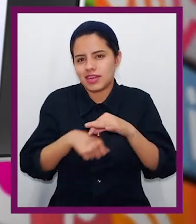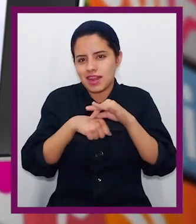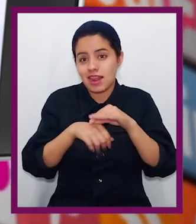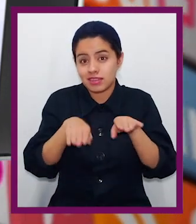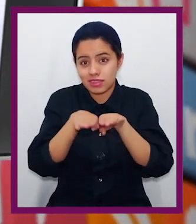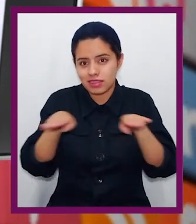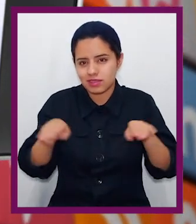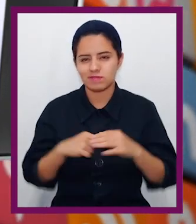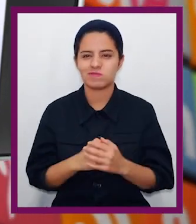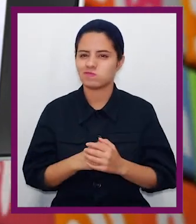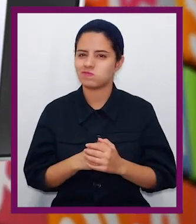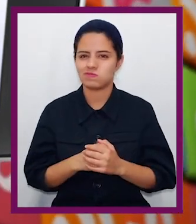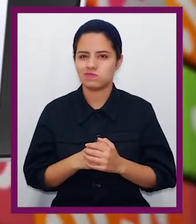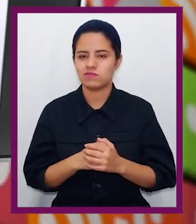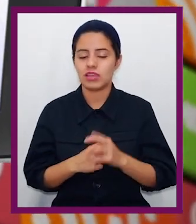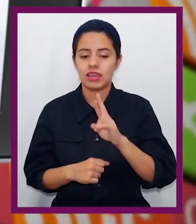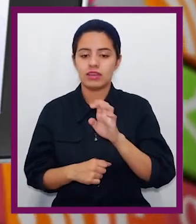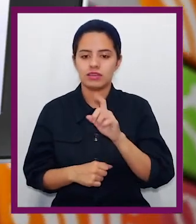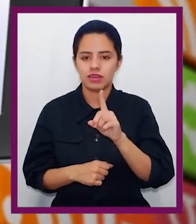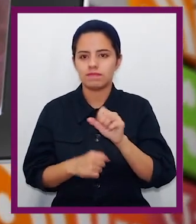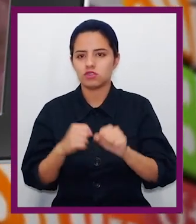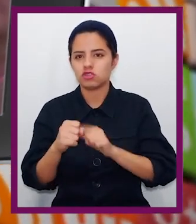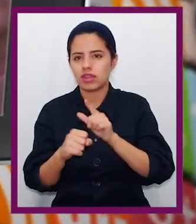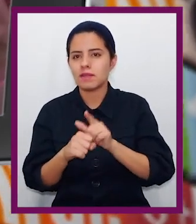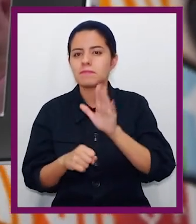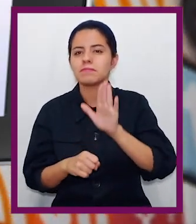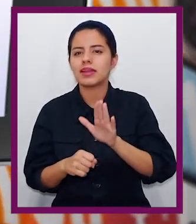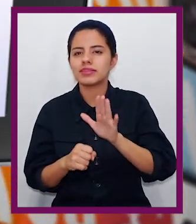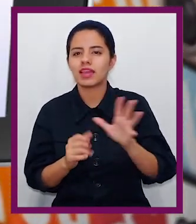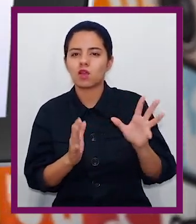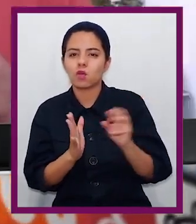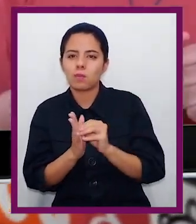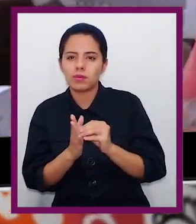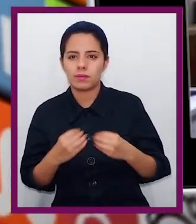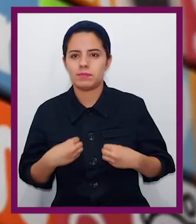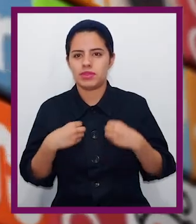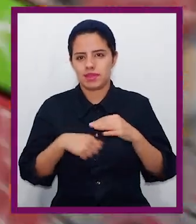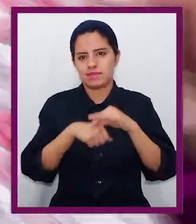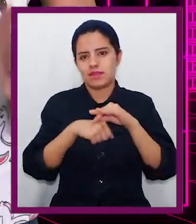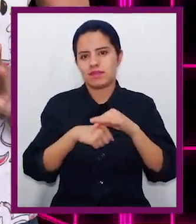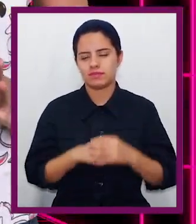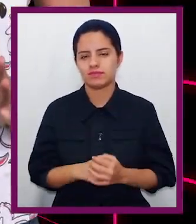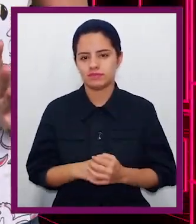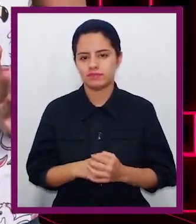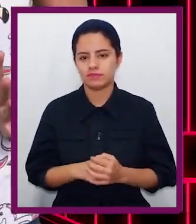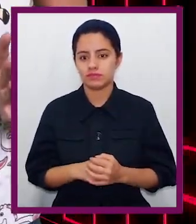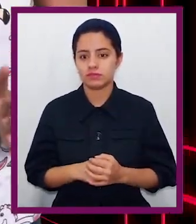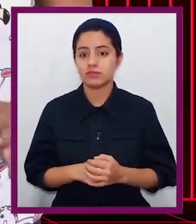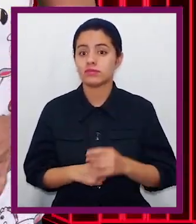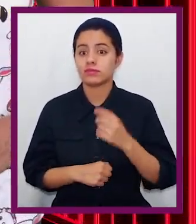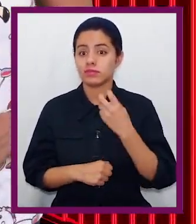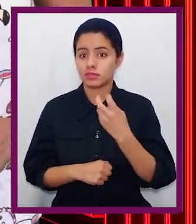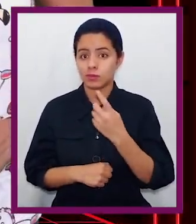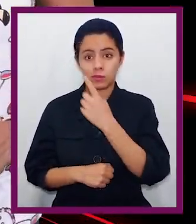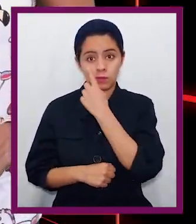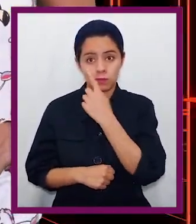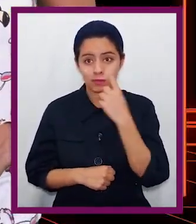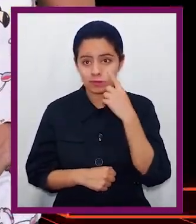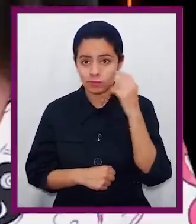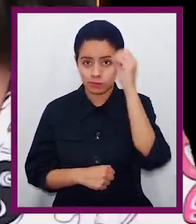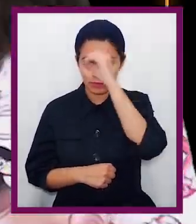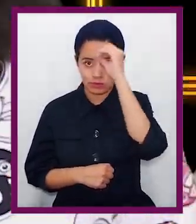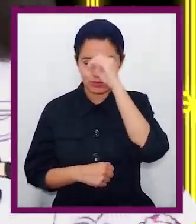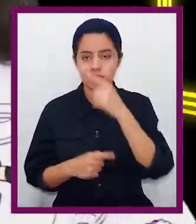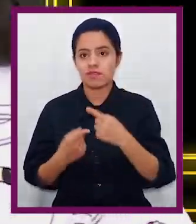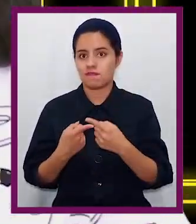Y finalmente las redes sociales imitan lo que es popular en la vida real para funcionar. Oye, qué bueno que tengamos un punto de vista